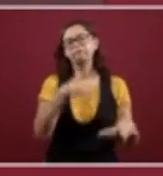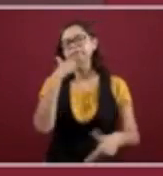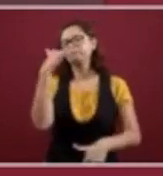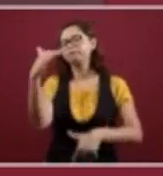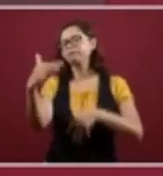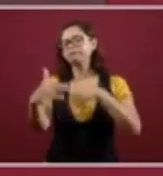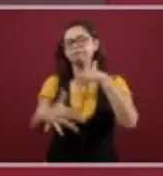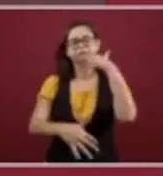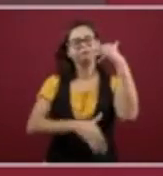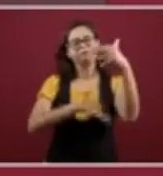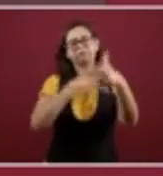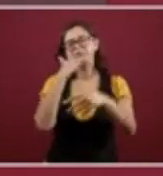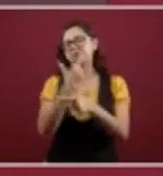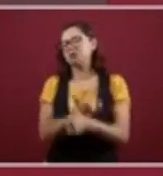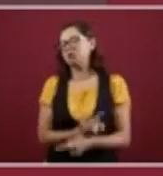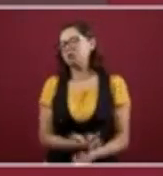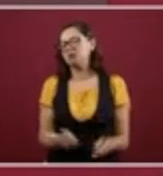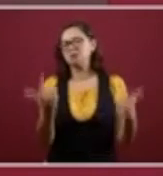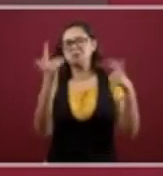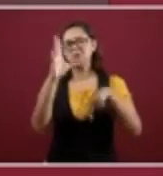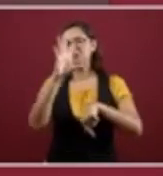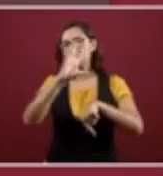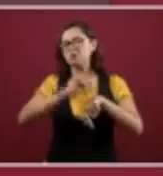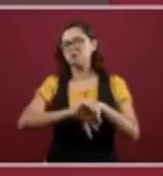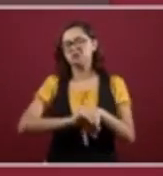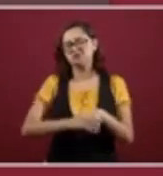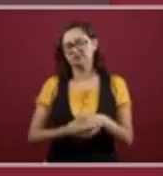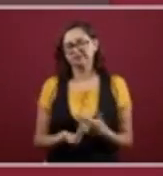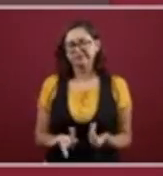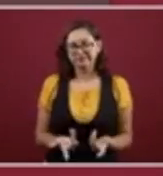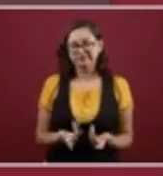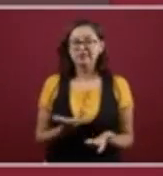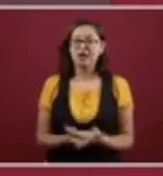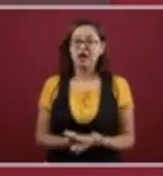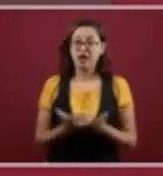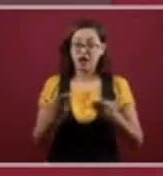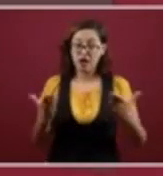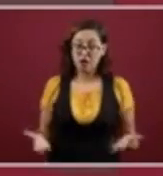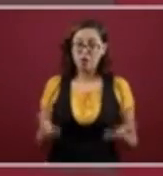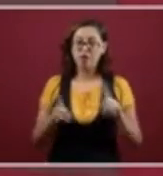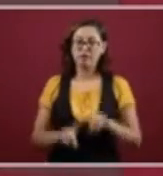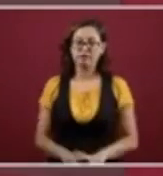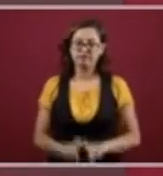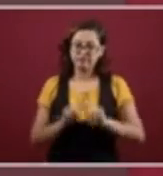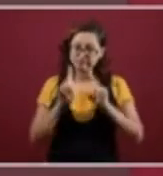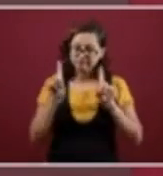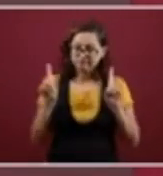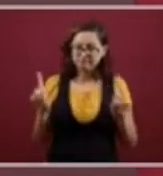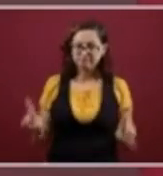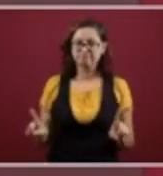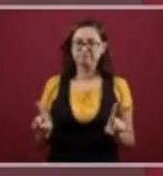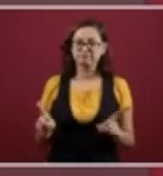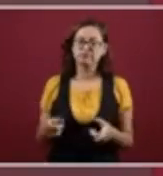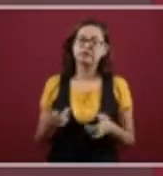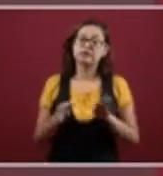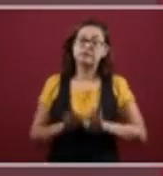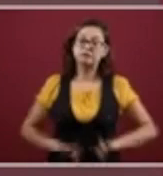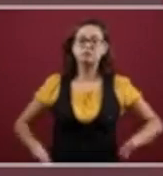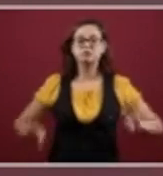permitida, tolerada desde arriba. Entonces, esto es distinto y sí necesitamos el